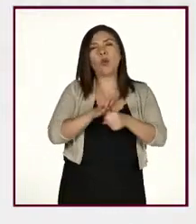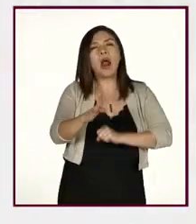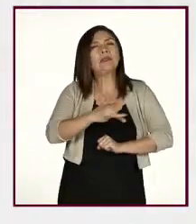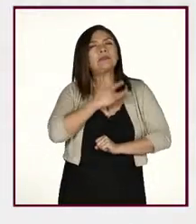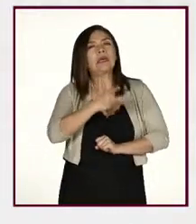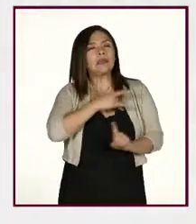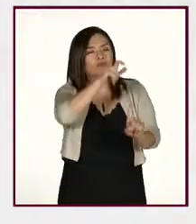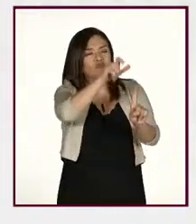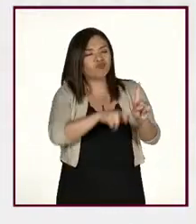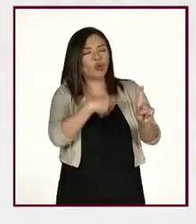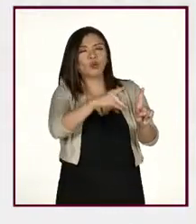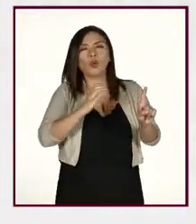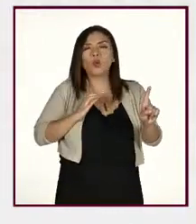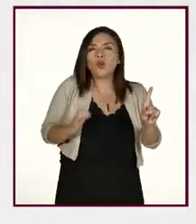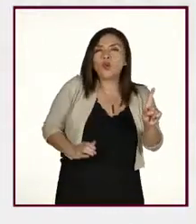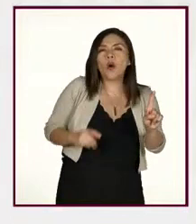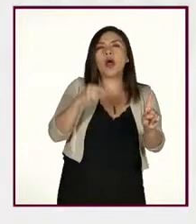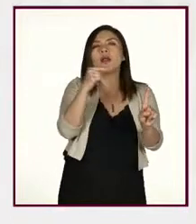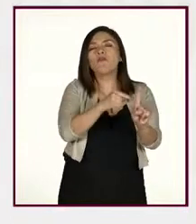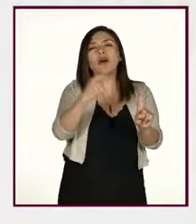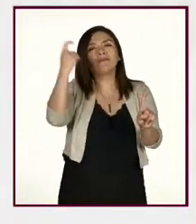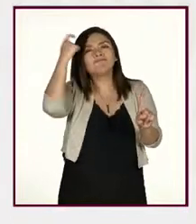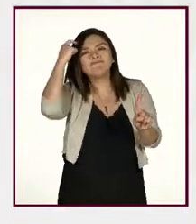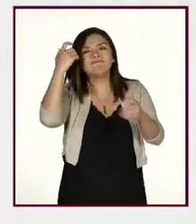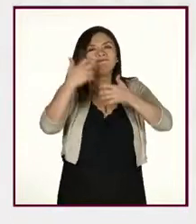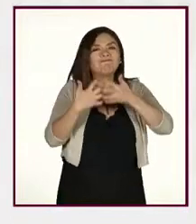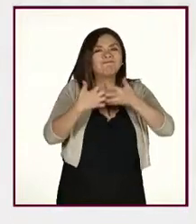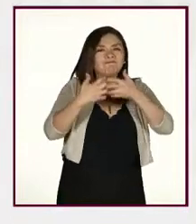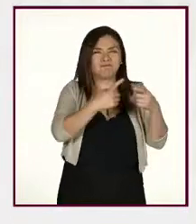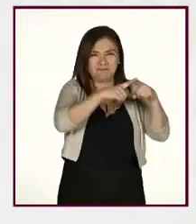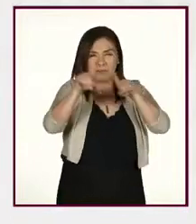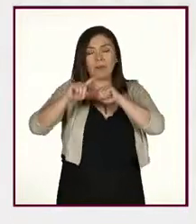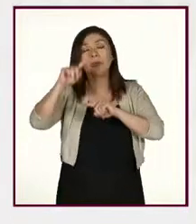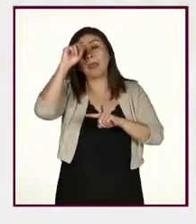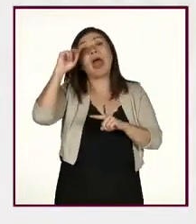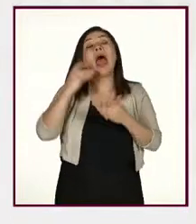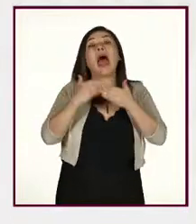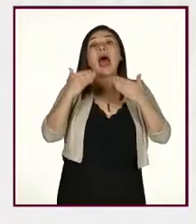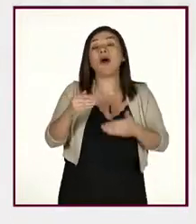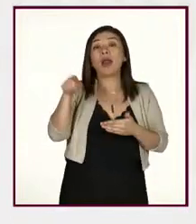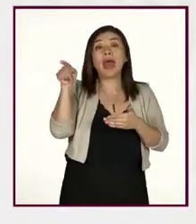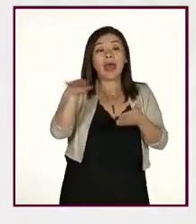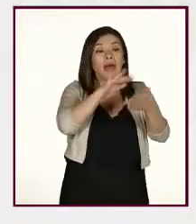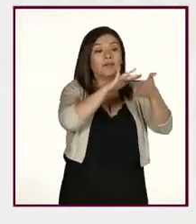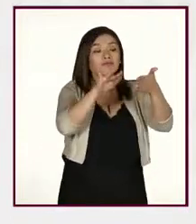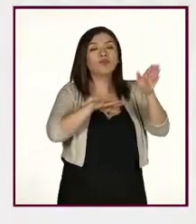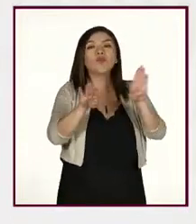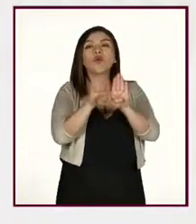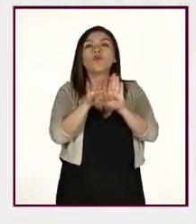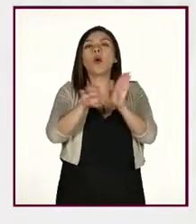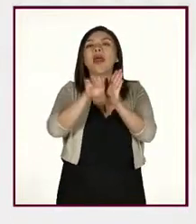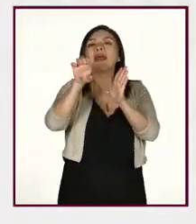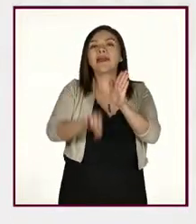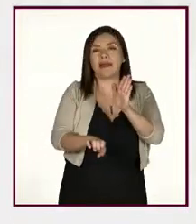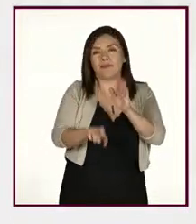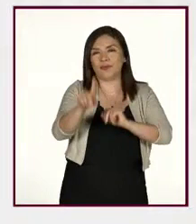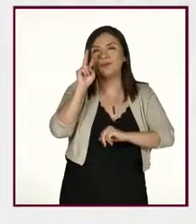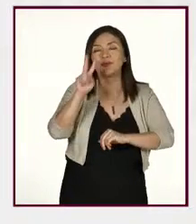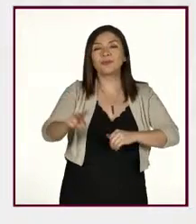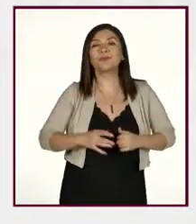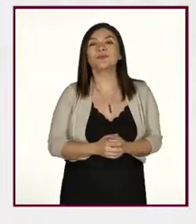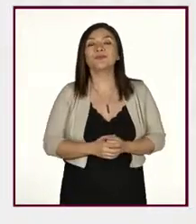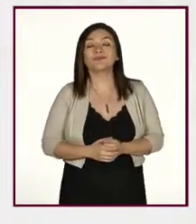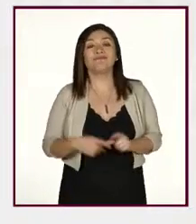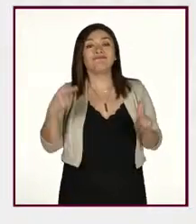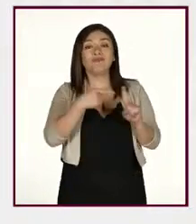síntomas fisiológicos, los síntomas cognitivos, los conductuales. Aquí nos los puede ejemplificar muy bien con este caso de Juanito.